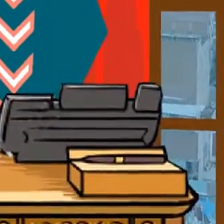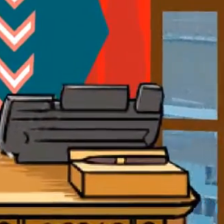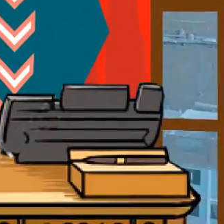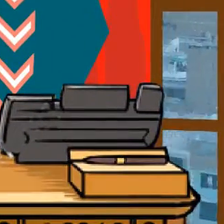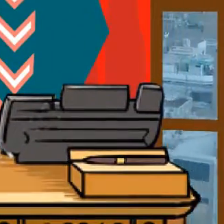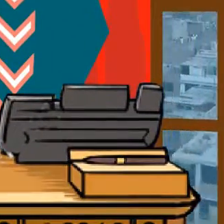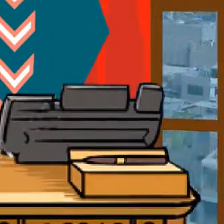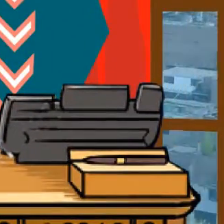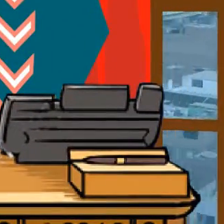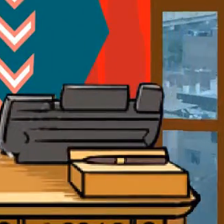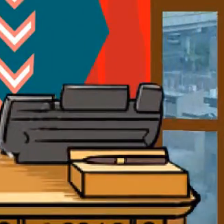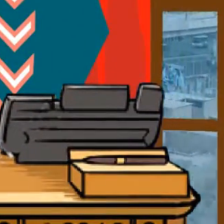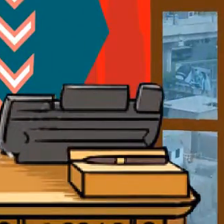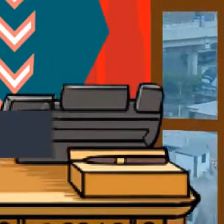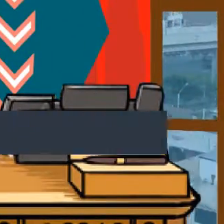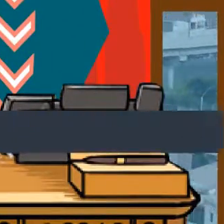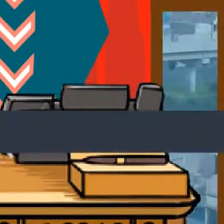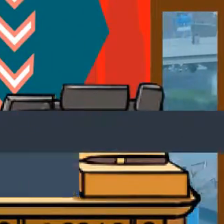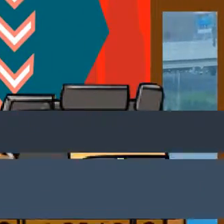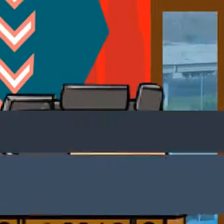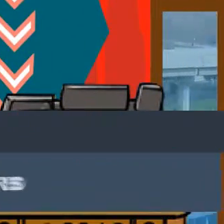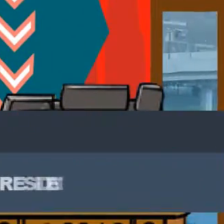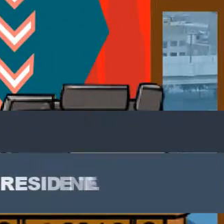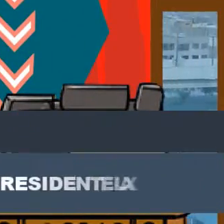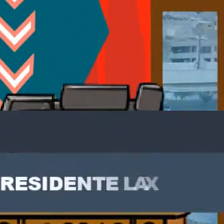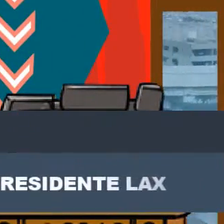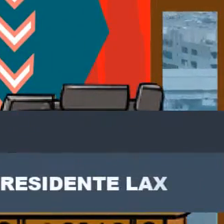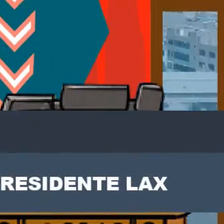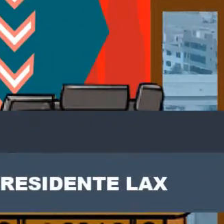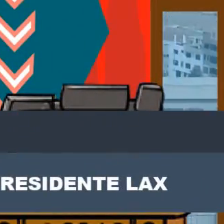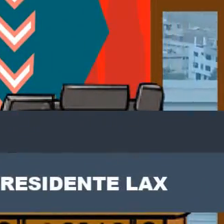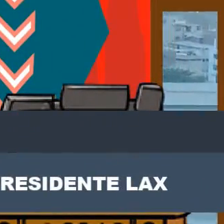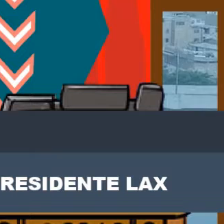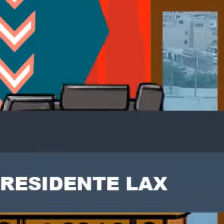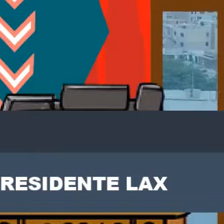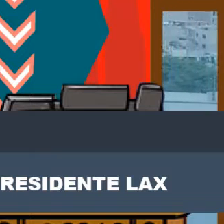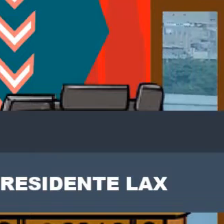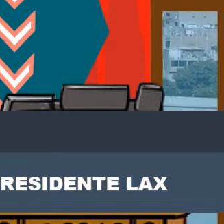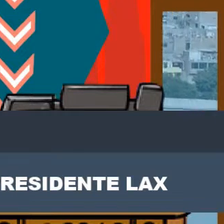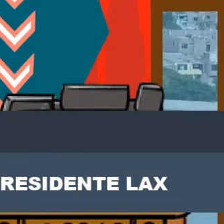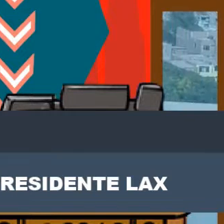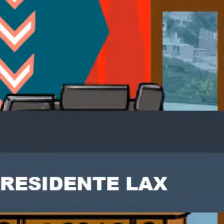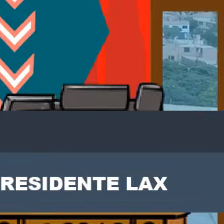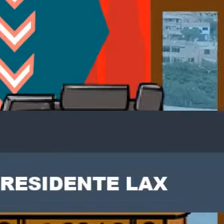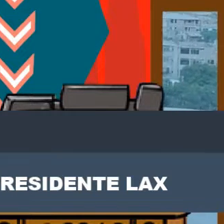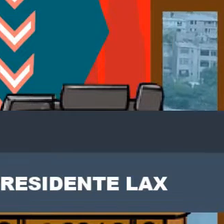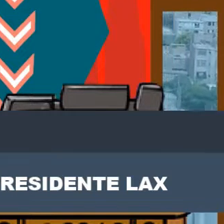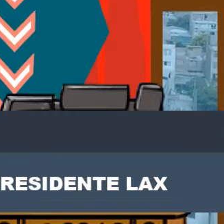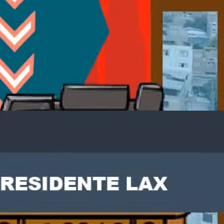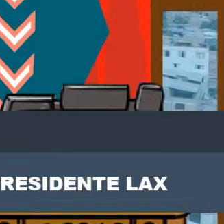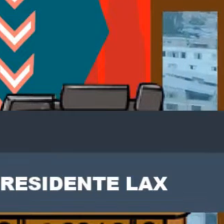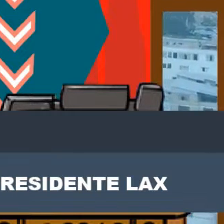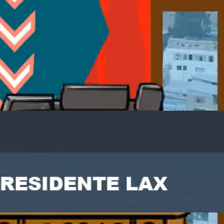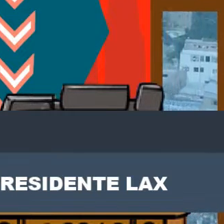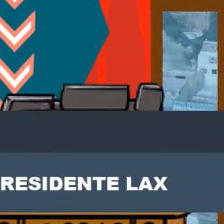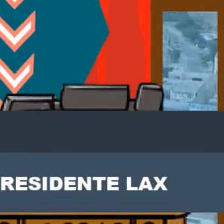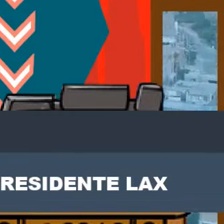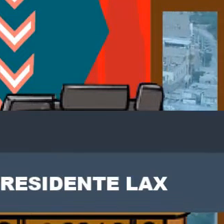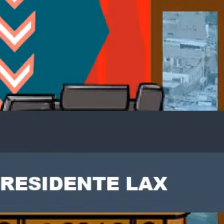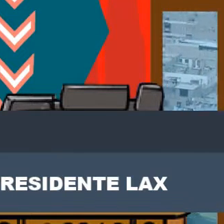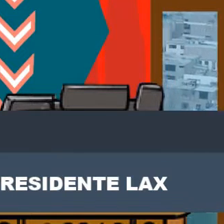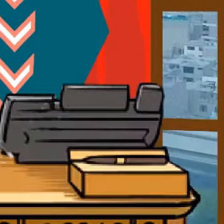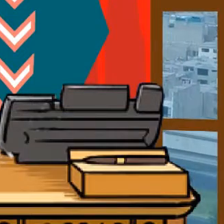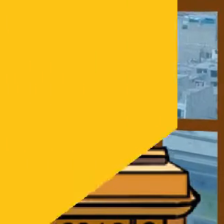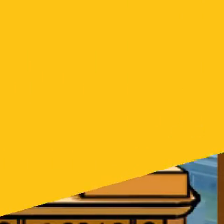sean bienvenidos a las como y yo soy su presidente la chs y estas son las noticias más importantes de las principales